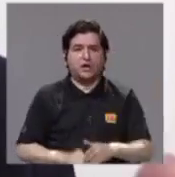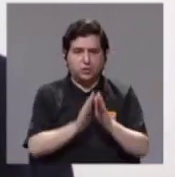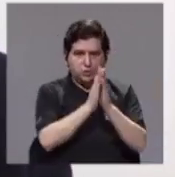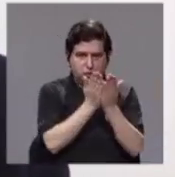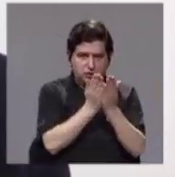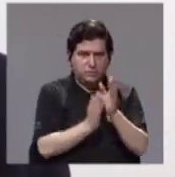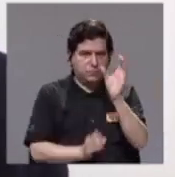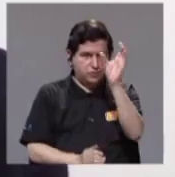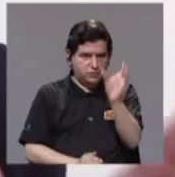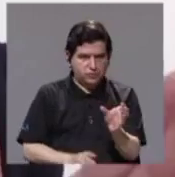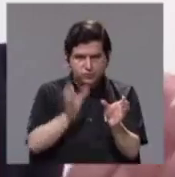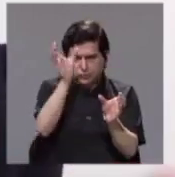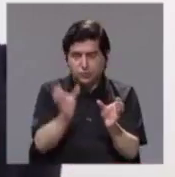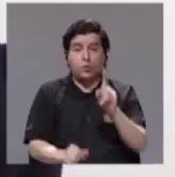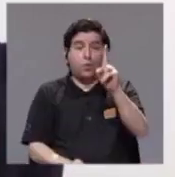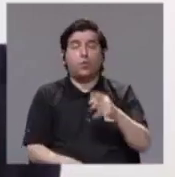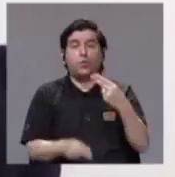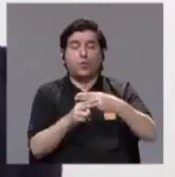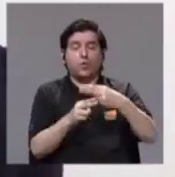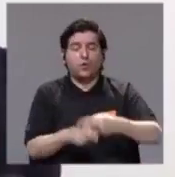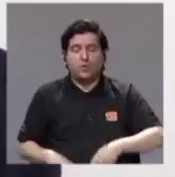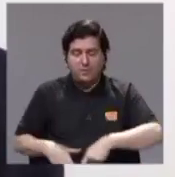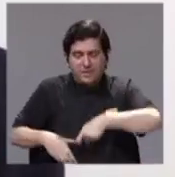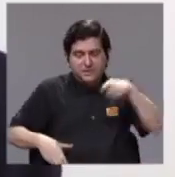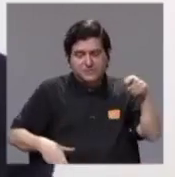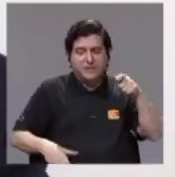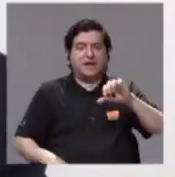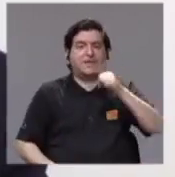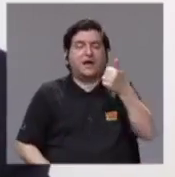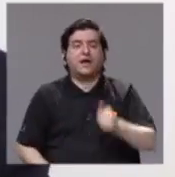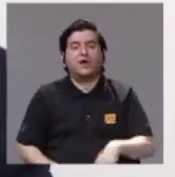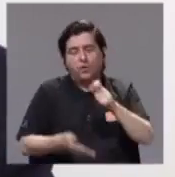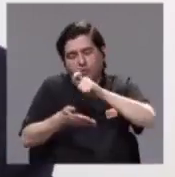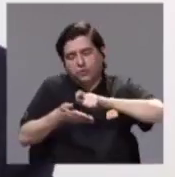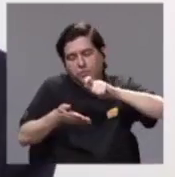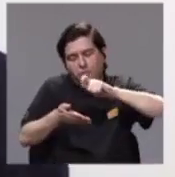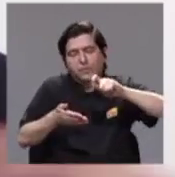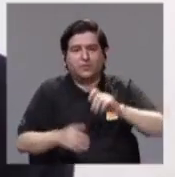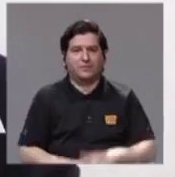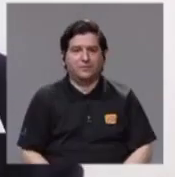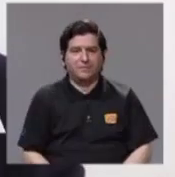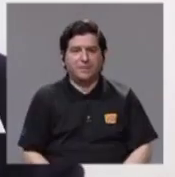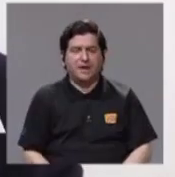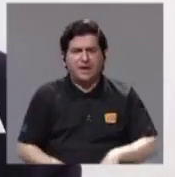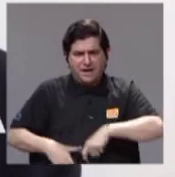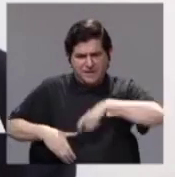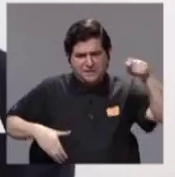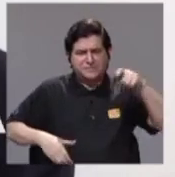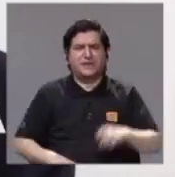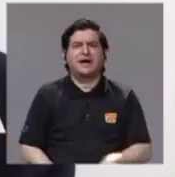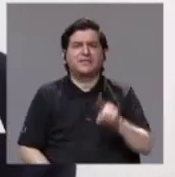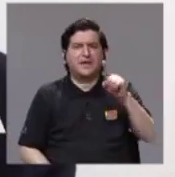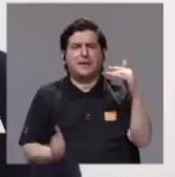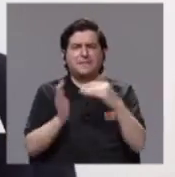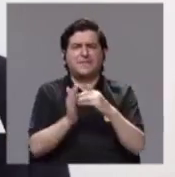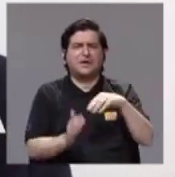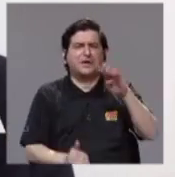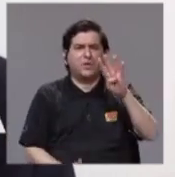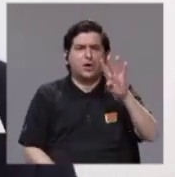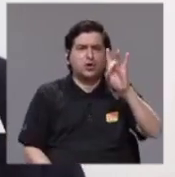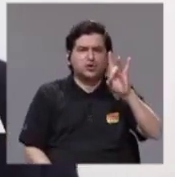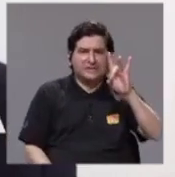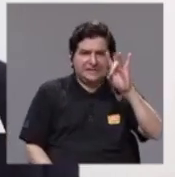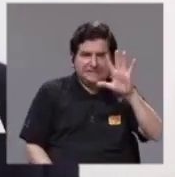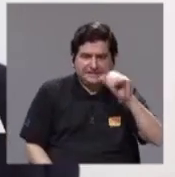en 2 tomos, y uno se llama La Espada y la otra La Pluma. La Espada es la historia